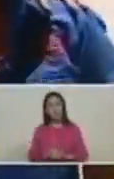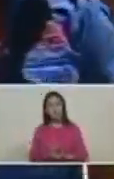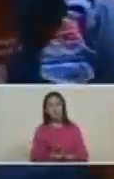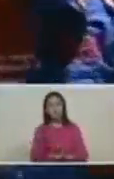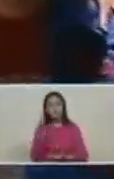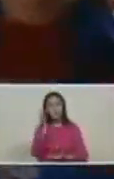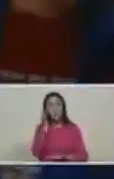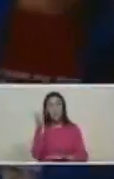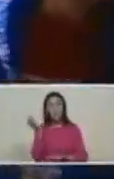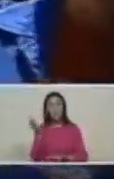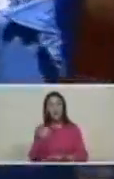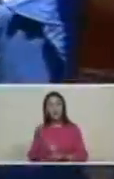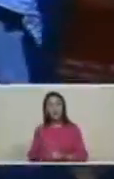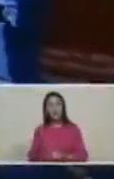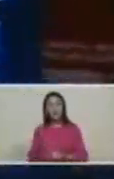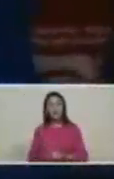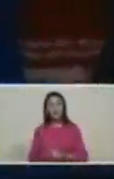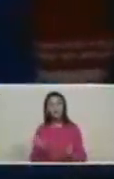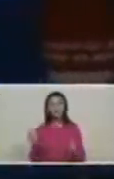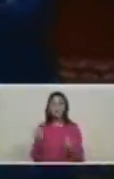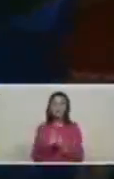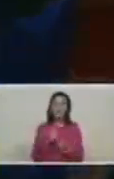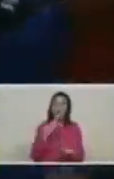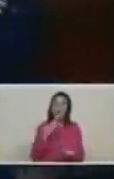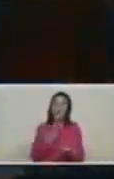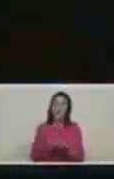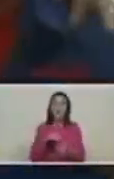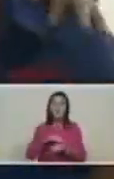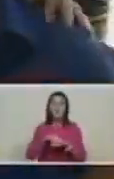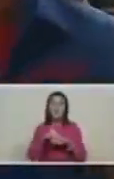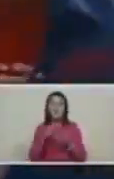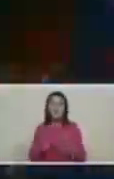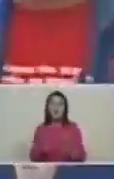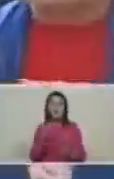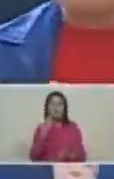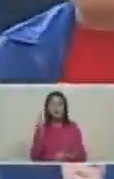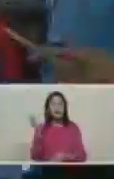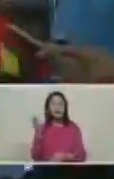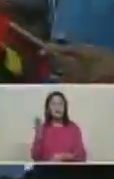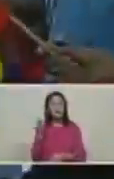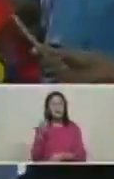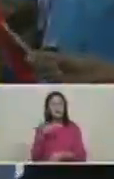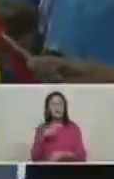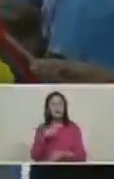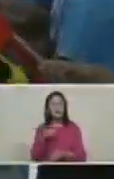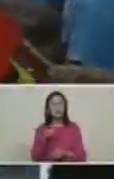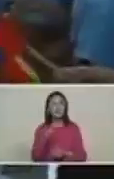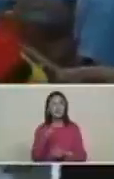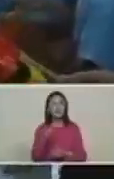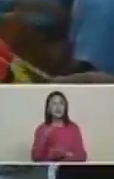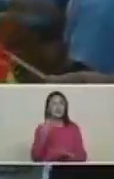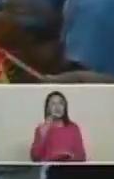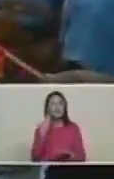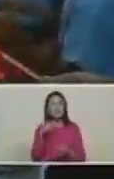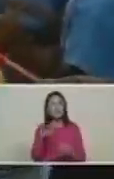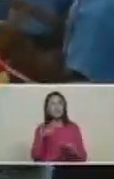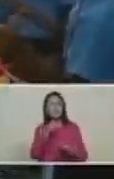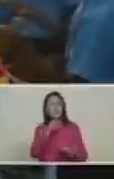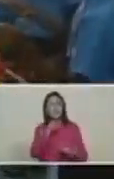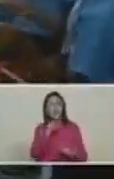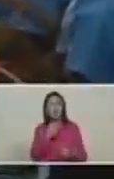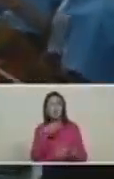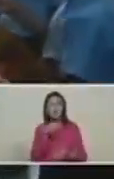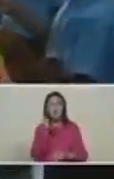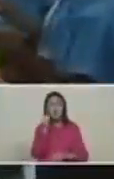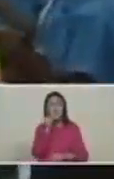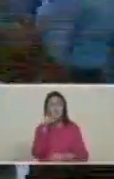Zulay Aguirre, quien nos acompaña, nuestra ministra Mayerlín, bueno, en estas extraordinarias instalaciones. Es